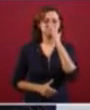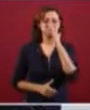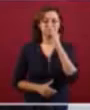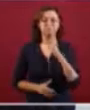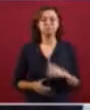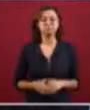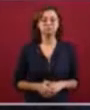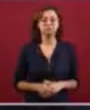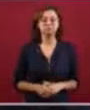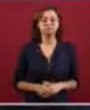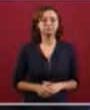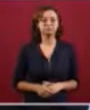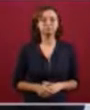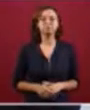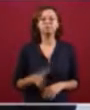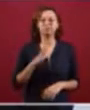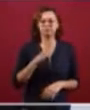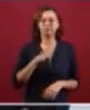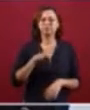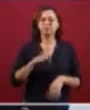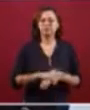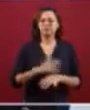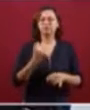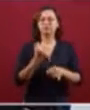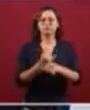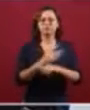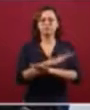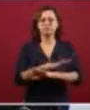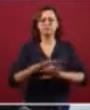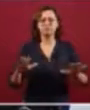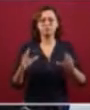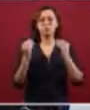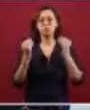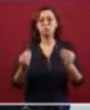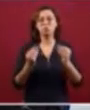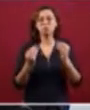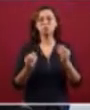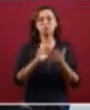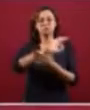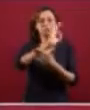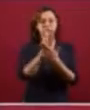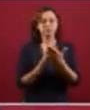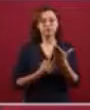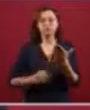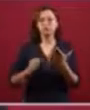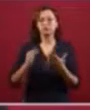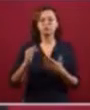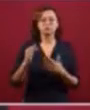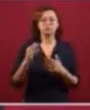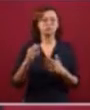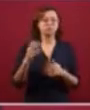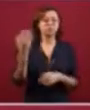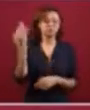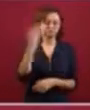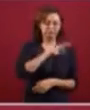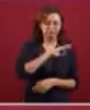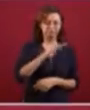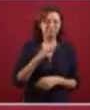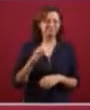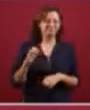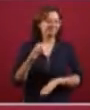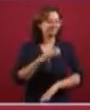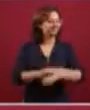Sí, hay mucha información sobre facturas falsas y sobre empresas